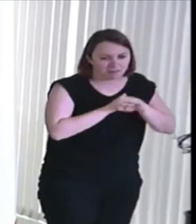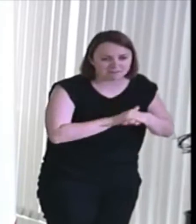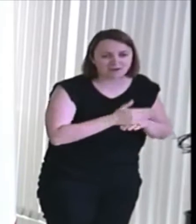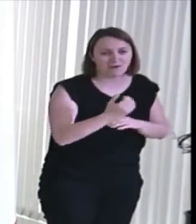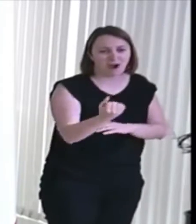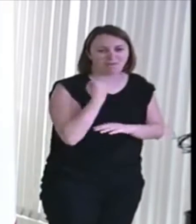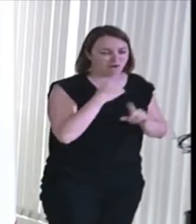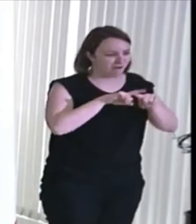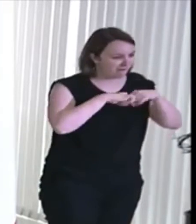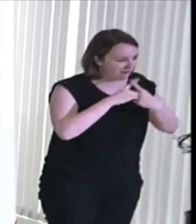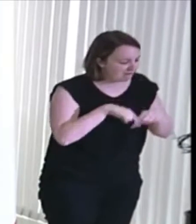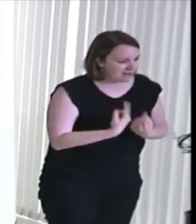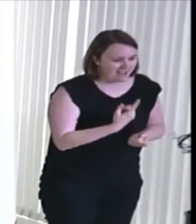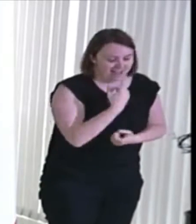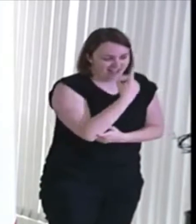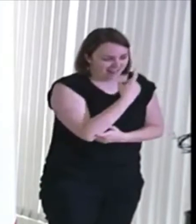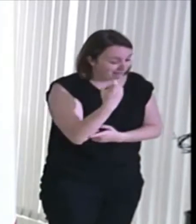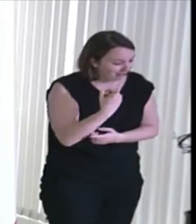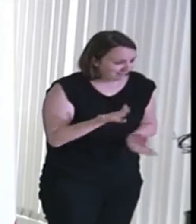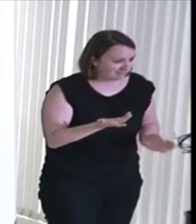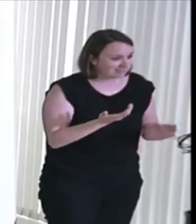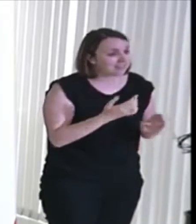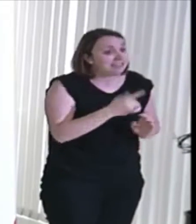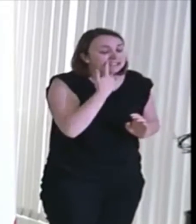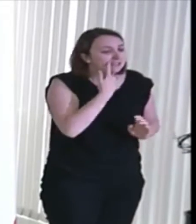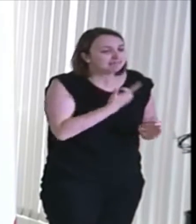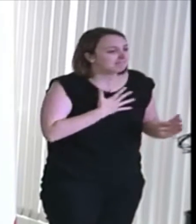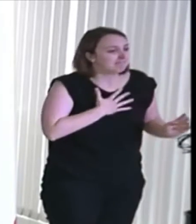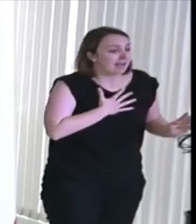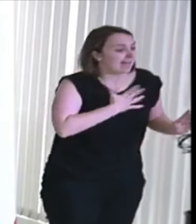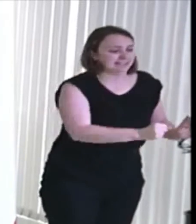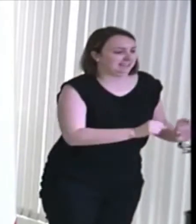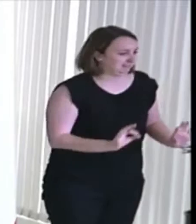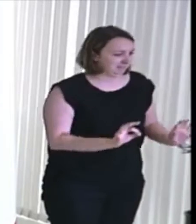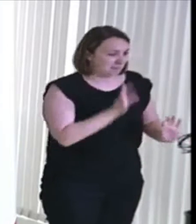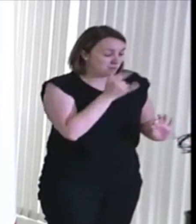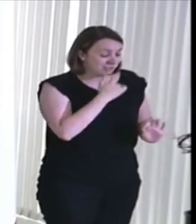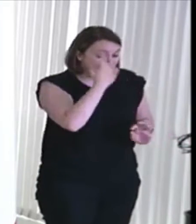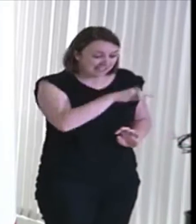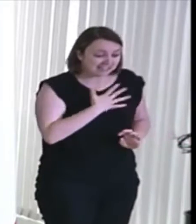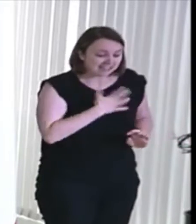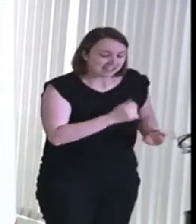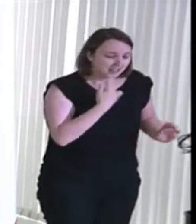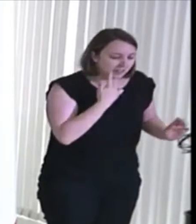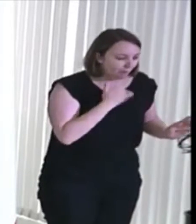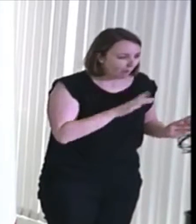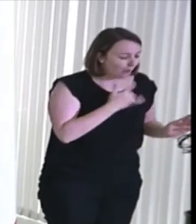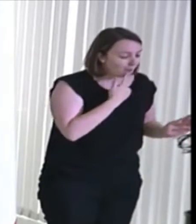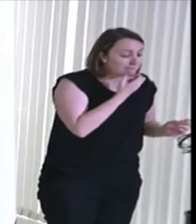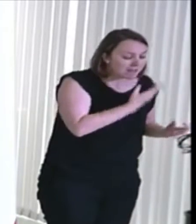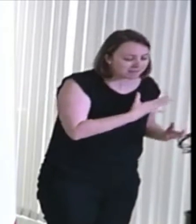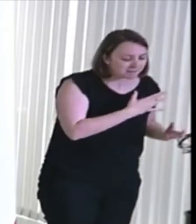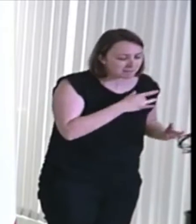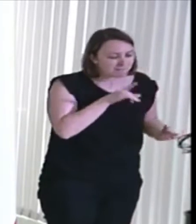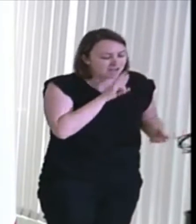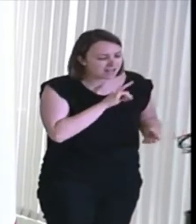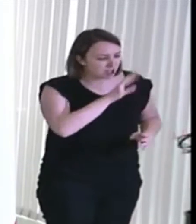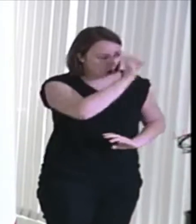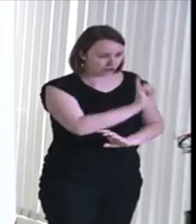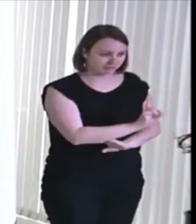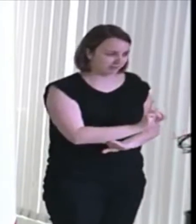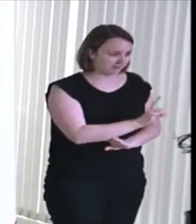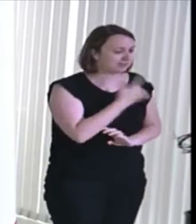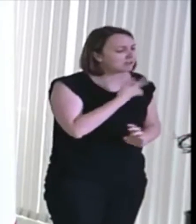de familia y arriesgarte, ¿no? Porque al fin y al cabo es un riesgo, nunca sabes si va a salir bien, mal y